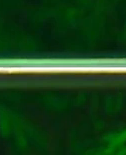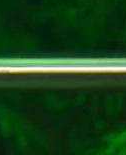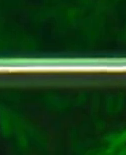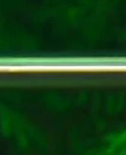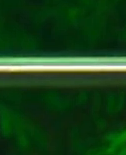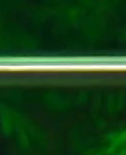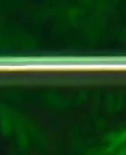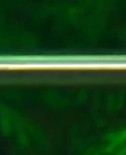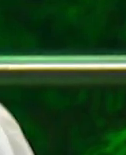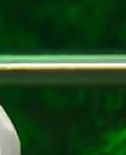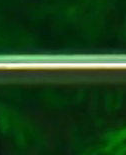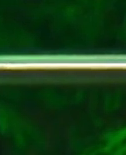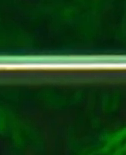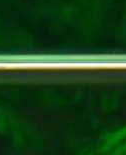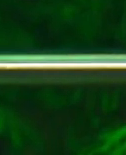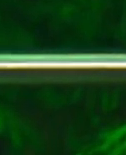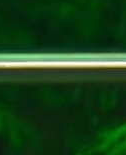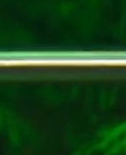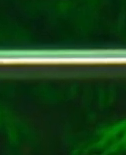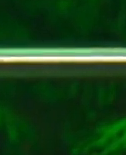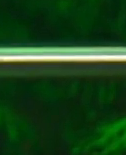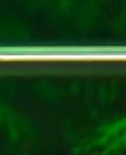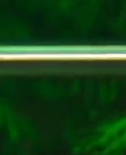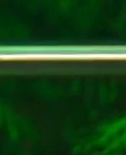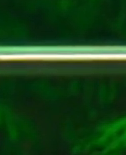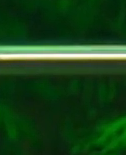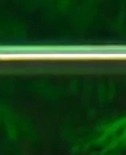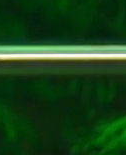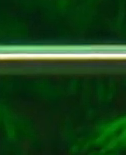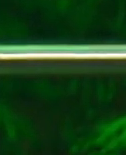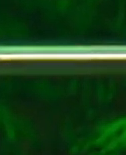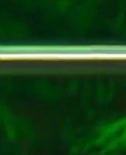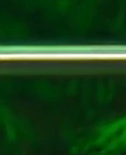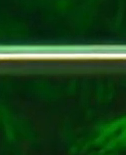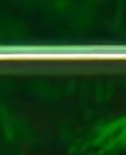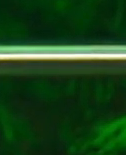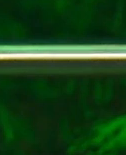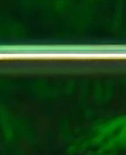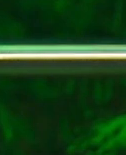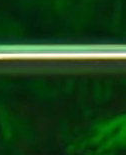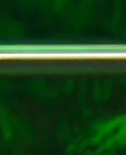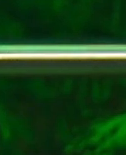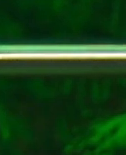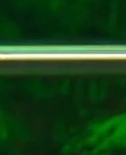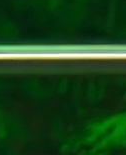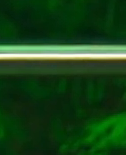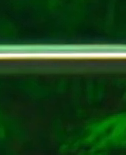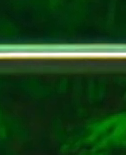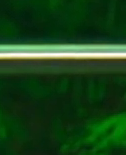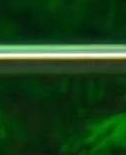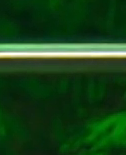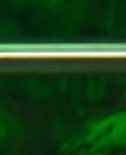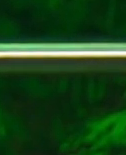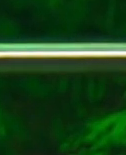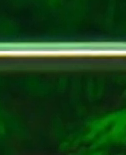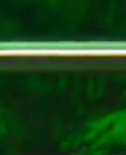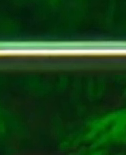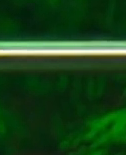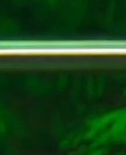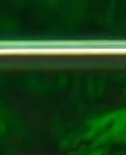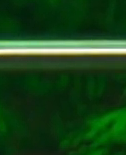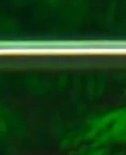primero en este momento, el segundo a las 7, de acuerdo con la última encuesta publicada el miércoles pasado a través de,